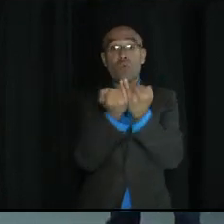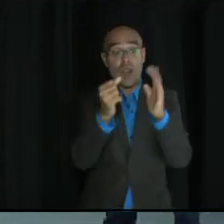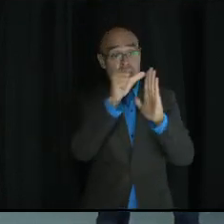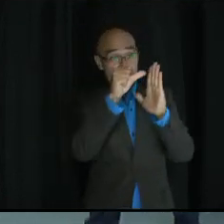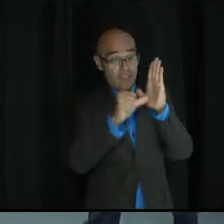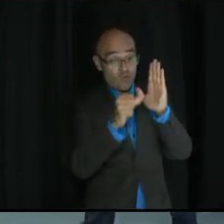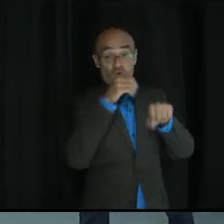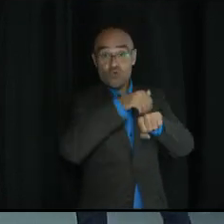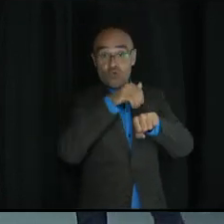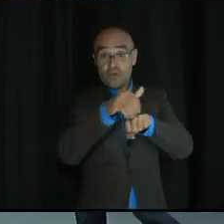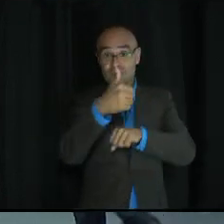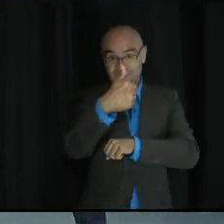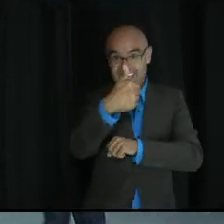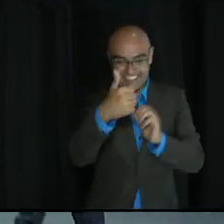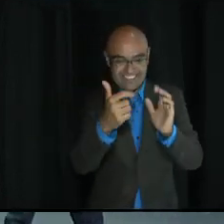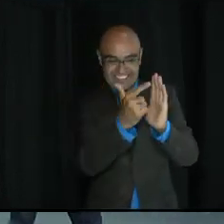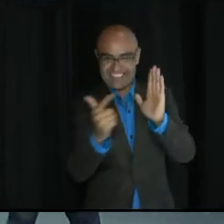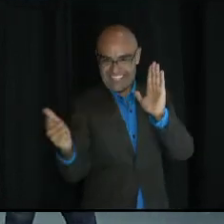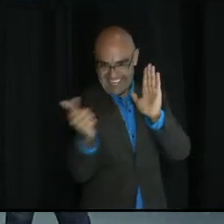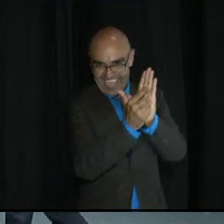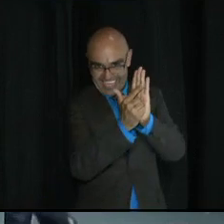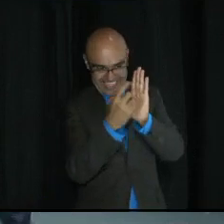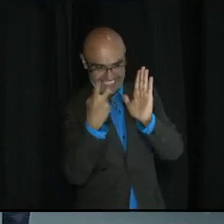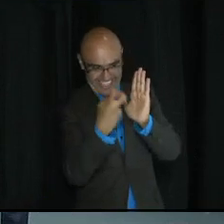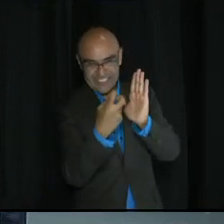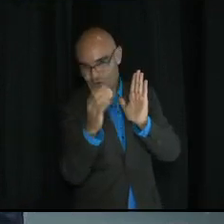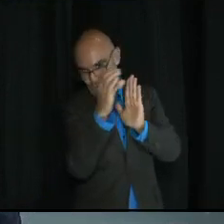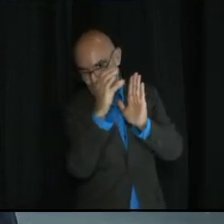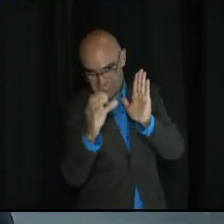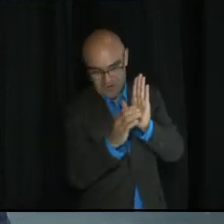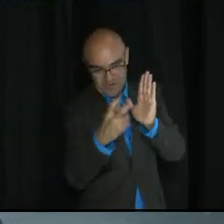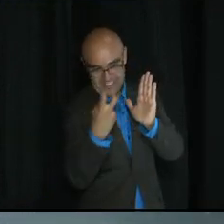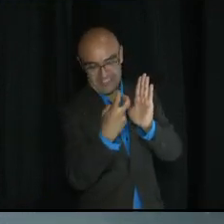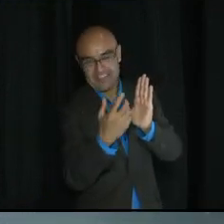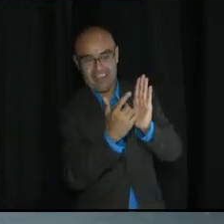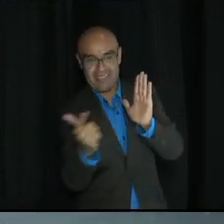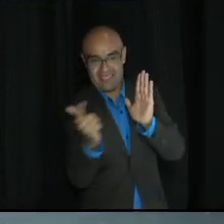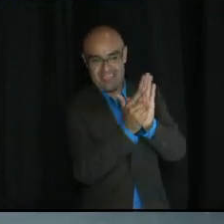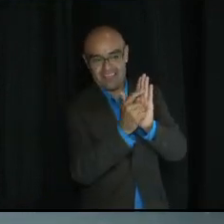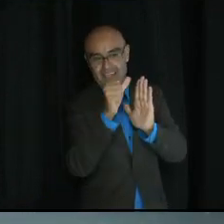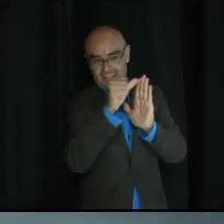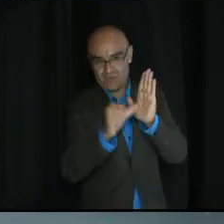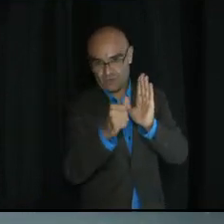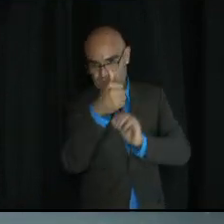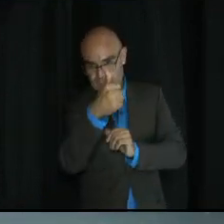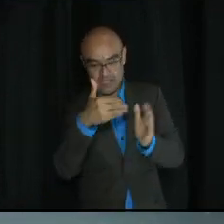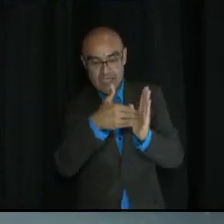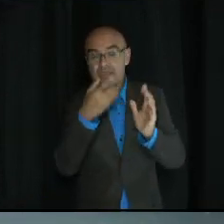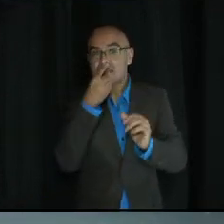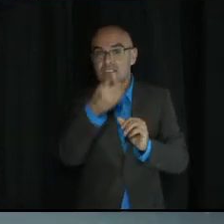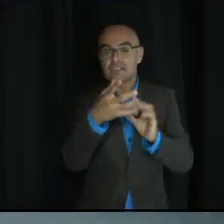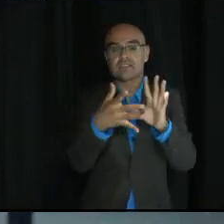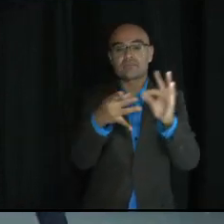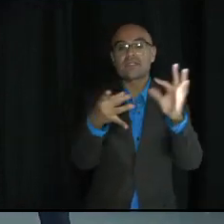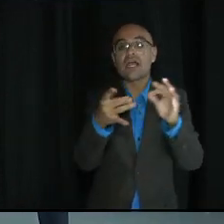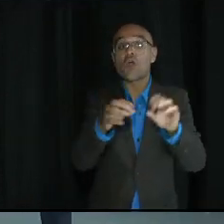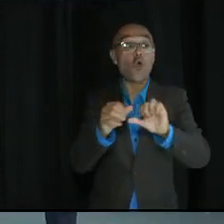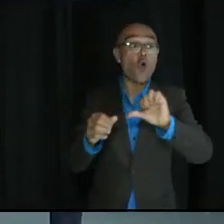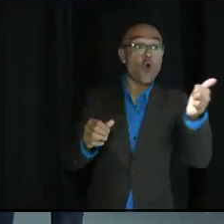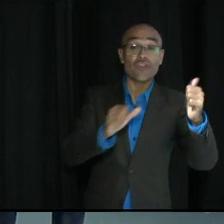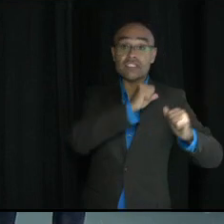6 de ese código de ética, bueno, es podernos auxiliar de otras